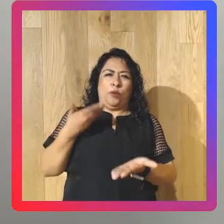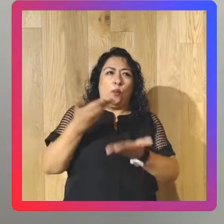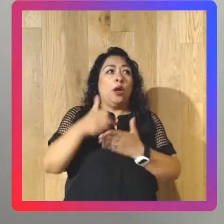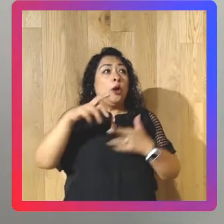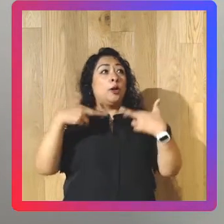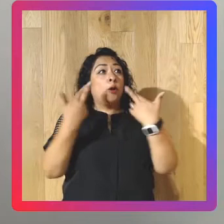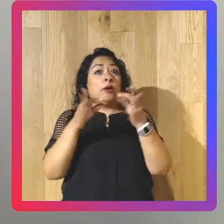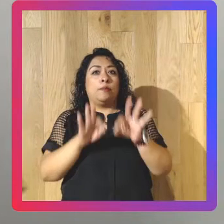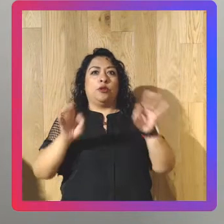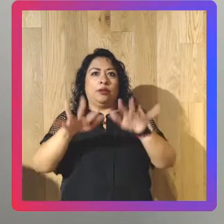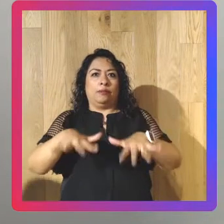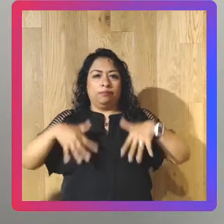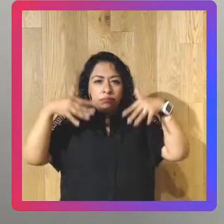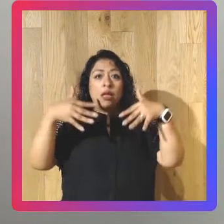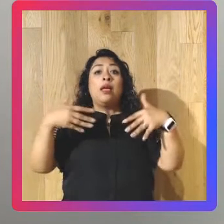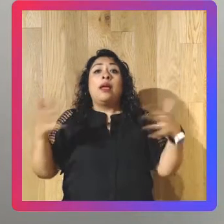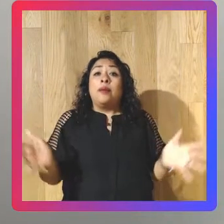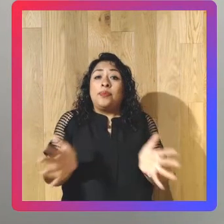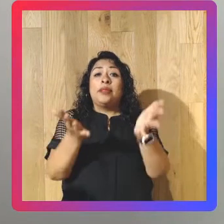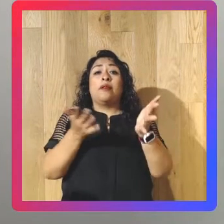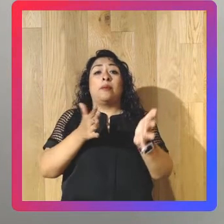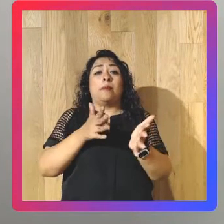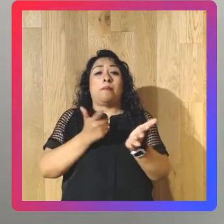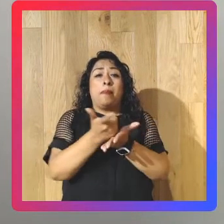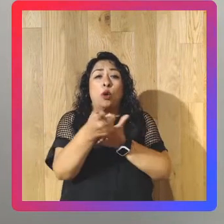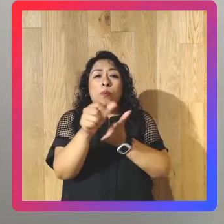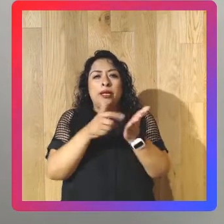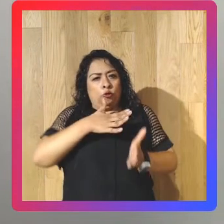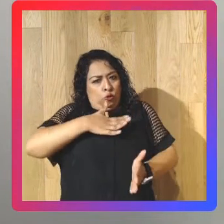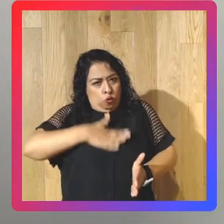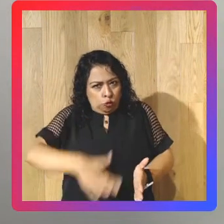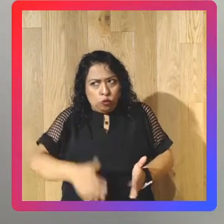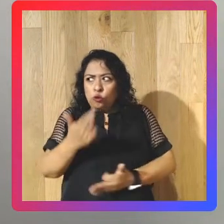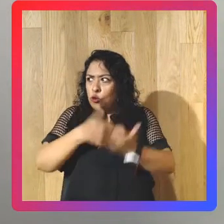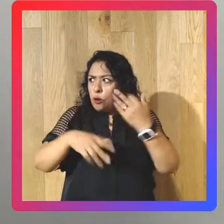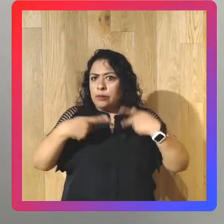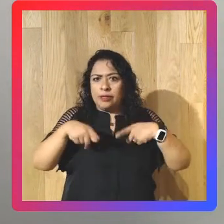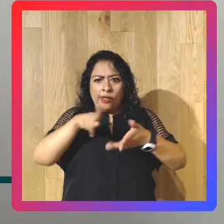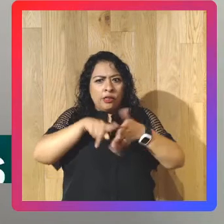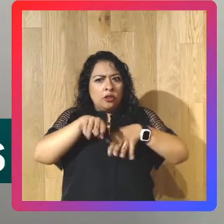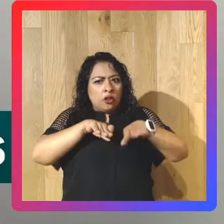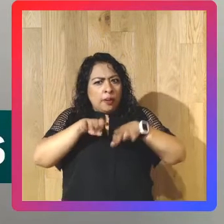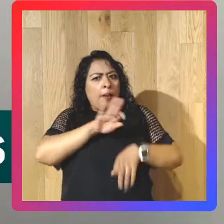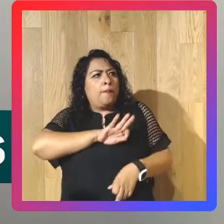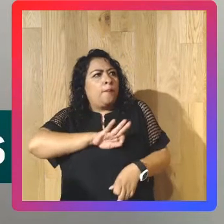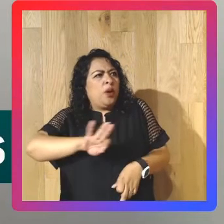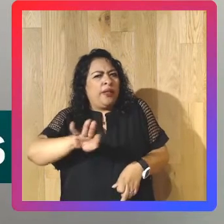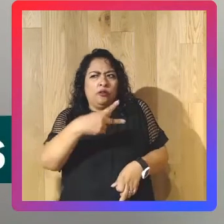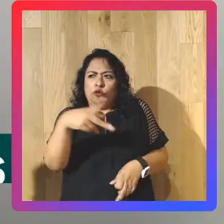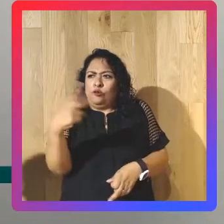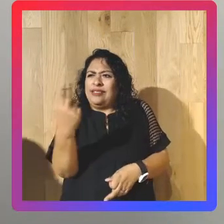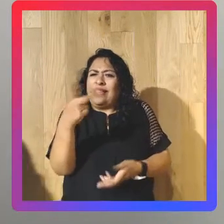este importante evento, de promover el salario digno, que permita a todo colaborador cubrir sus